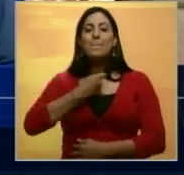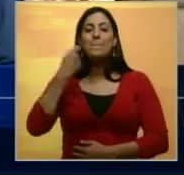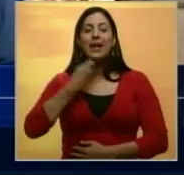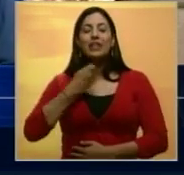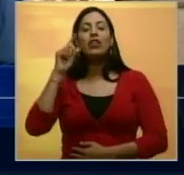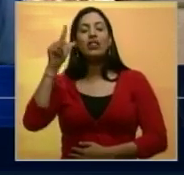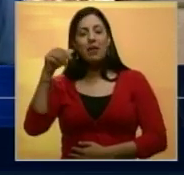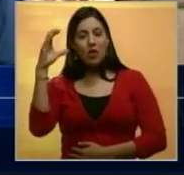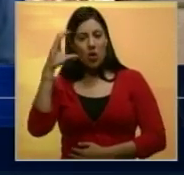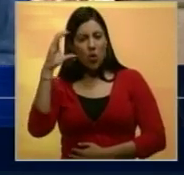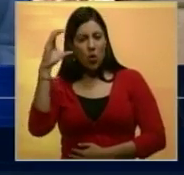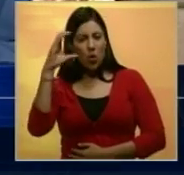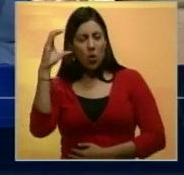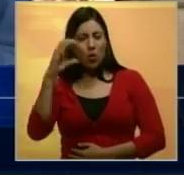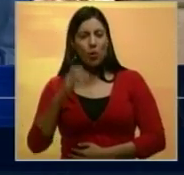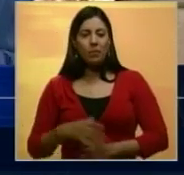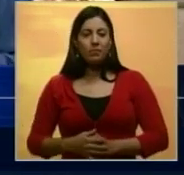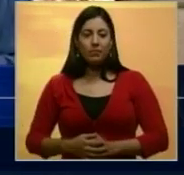pesos colombianos,